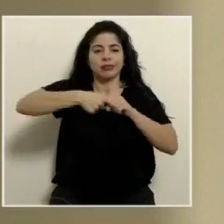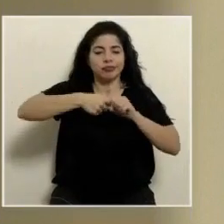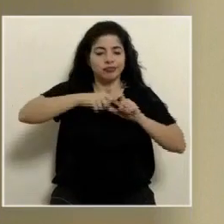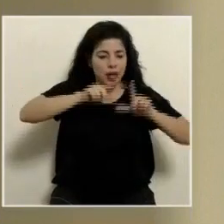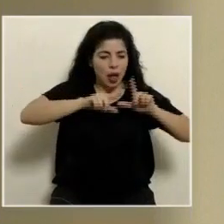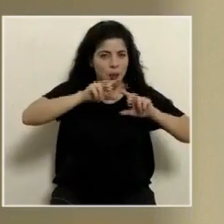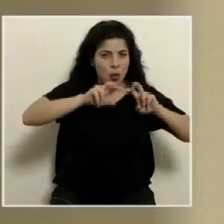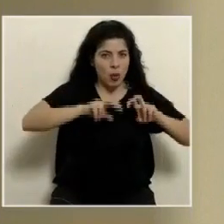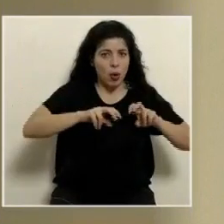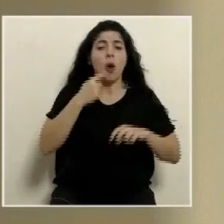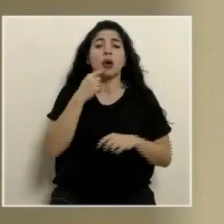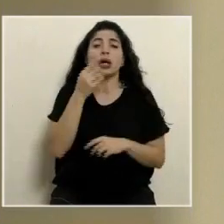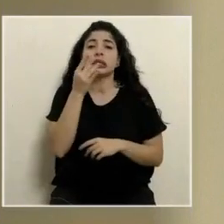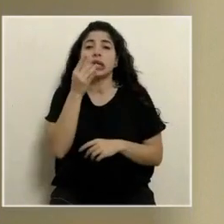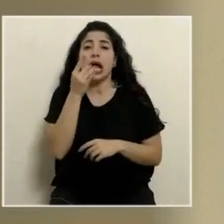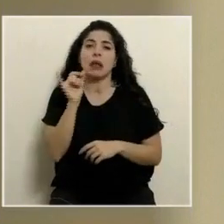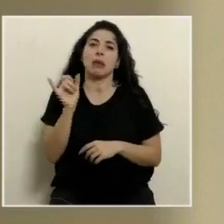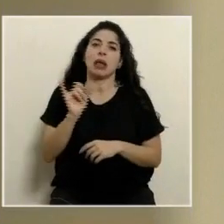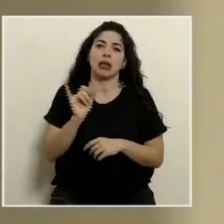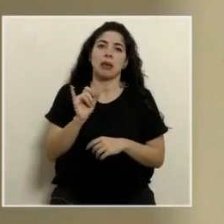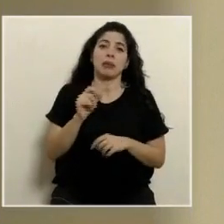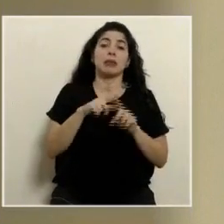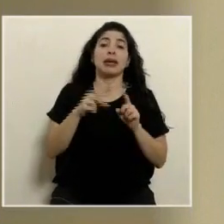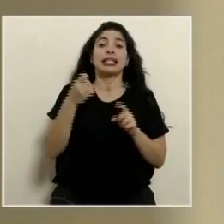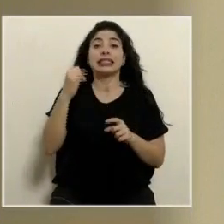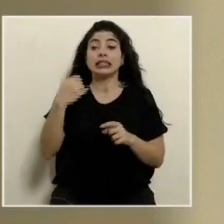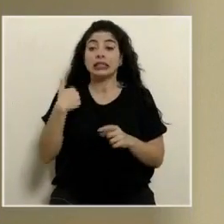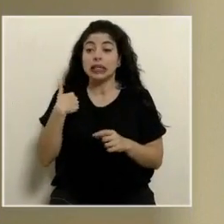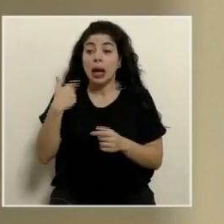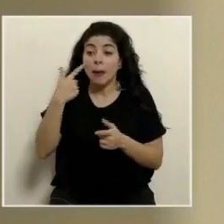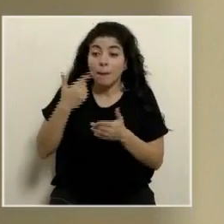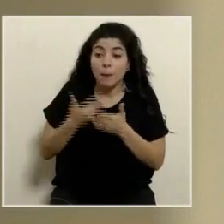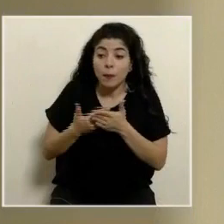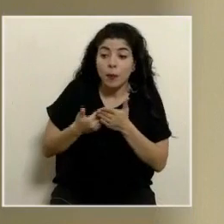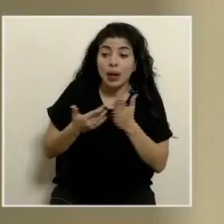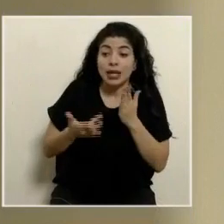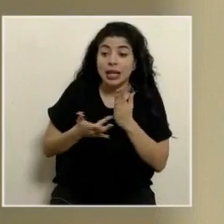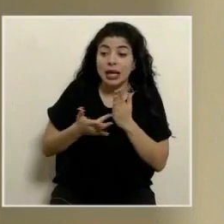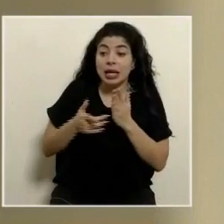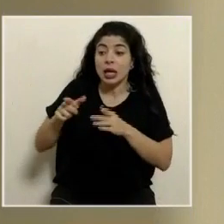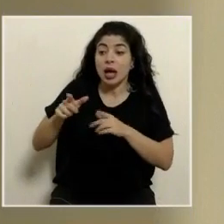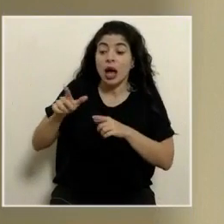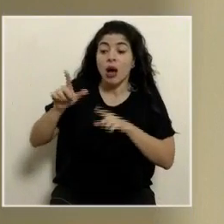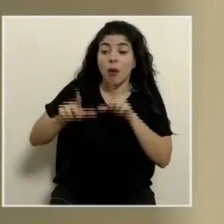saliva siempre y cuando haya un sustento claro técnico que respalde, ¿verdad?, la prueba que se vaya a usar,